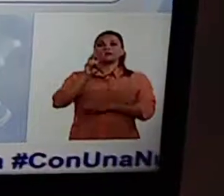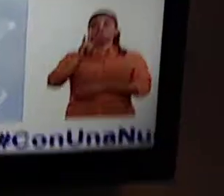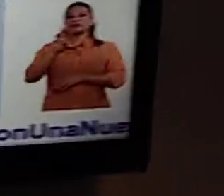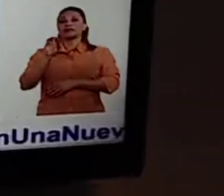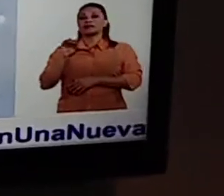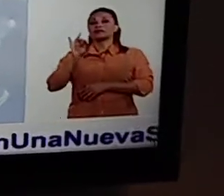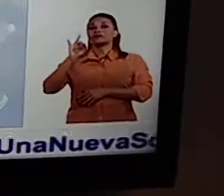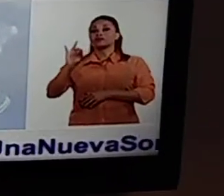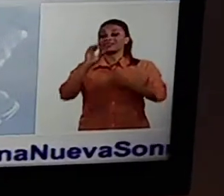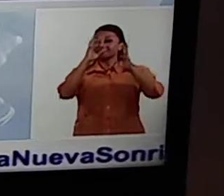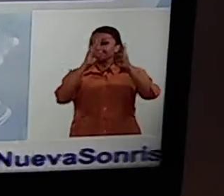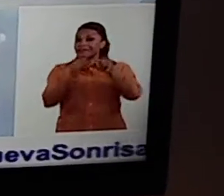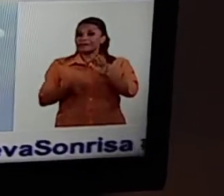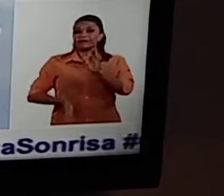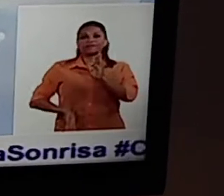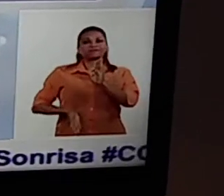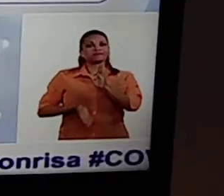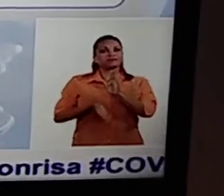elevada,